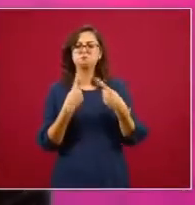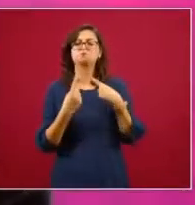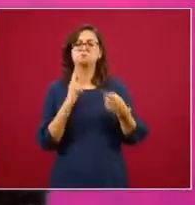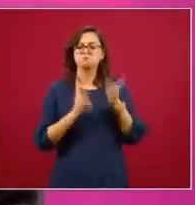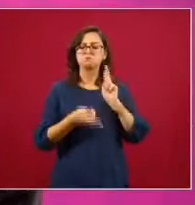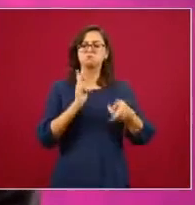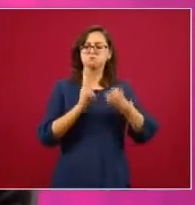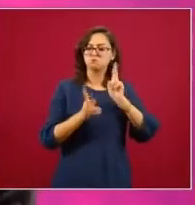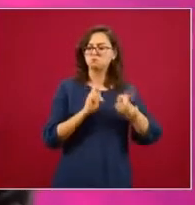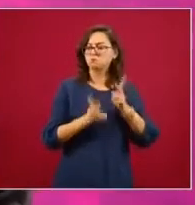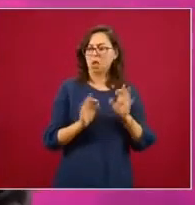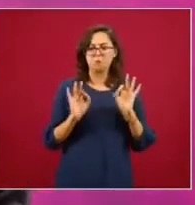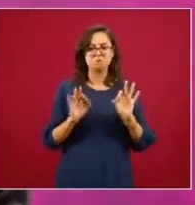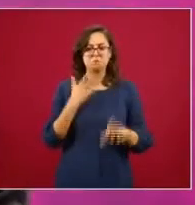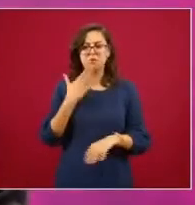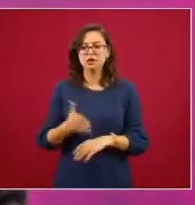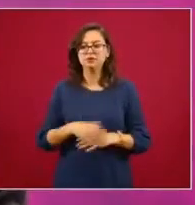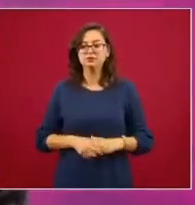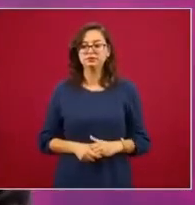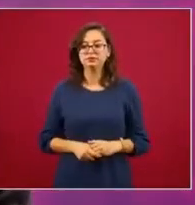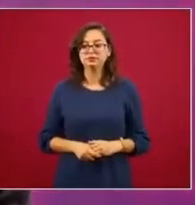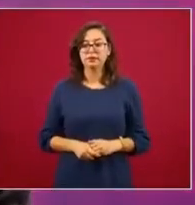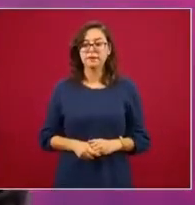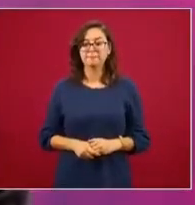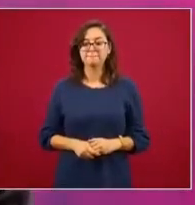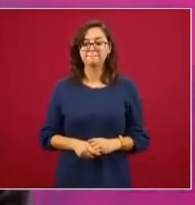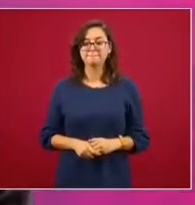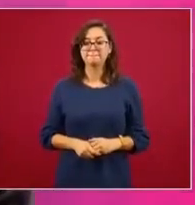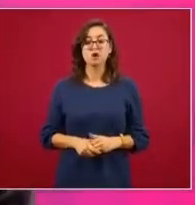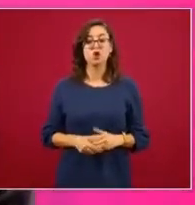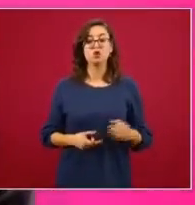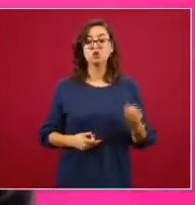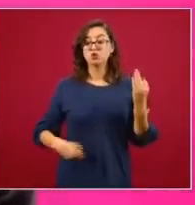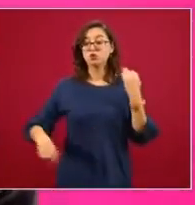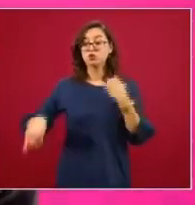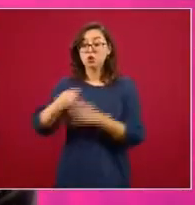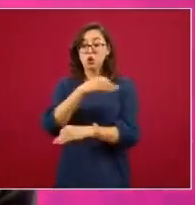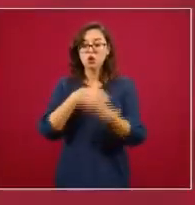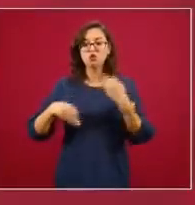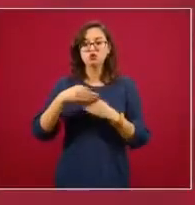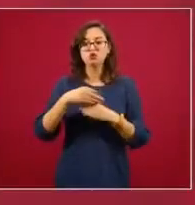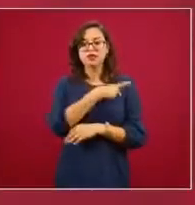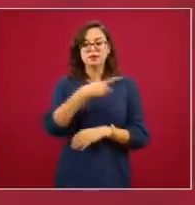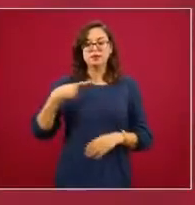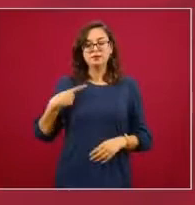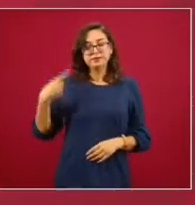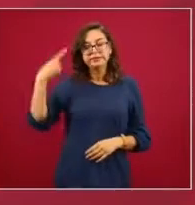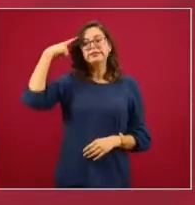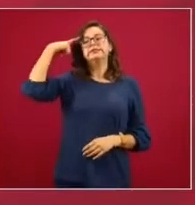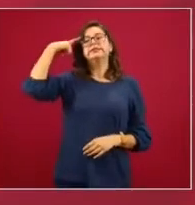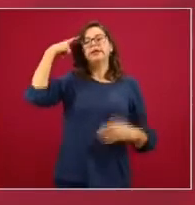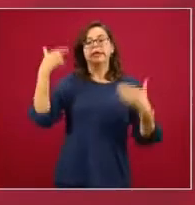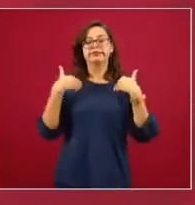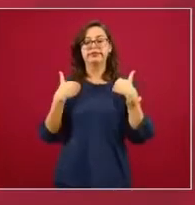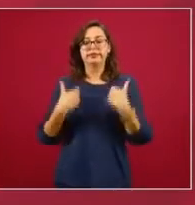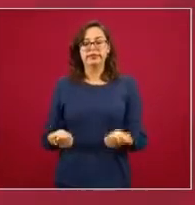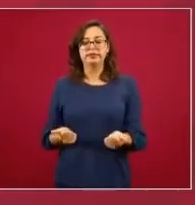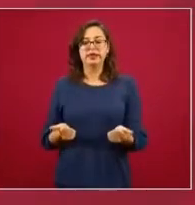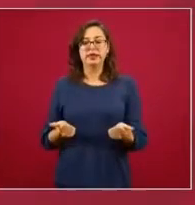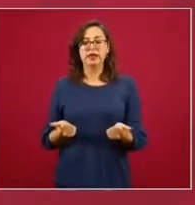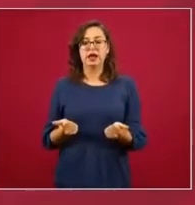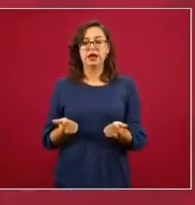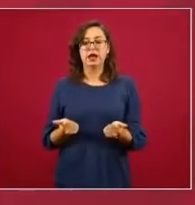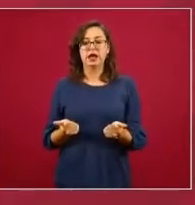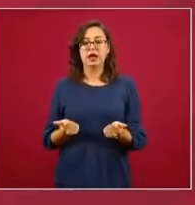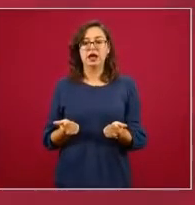abordando este tipo de cosas. En todo momento, todas y todos tenemos que tener claro que no